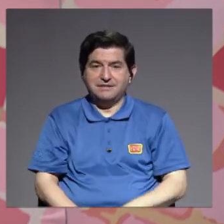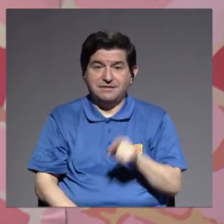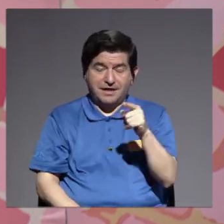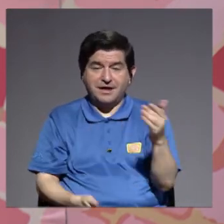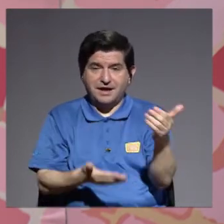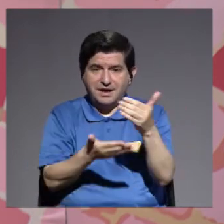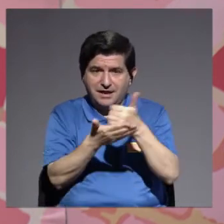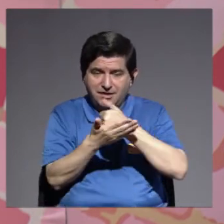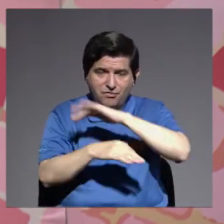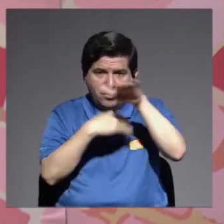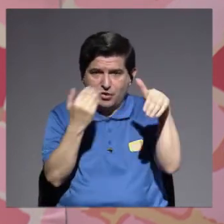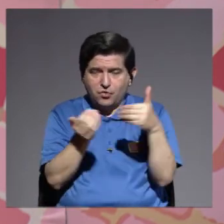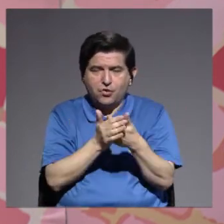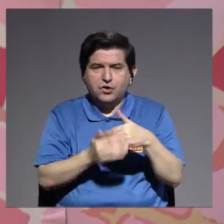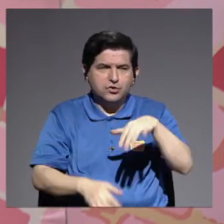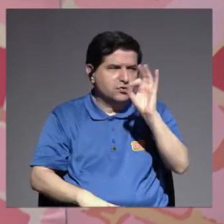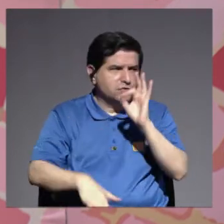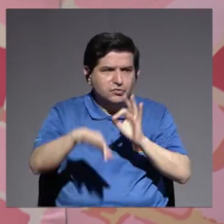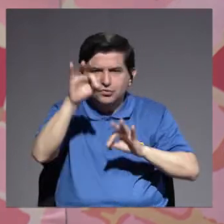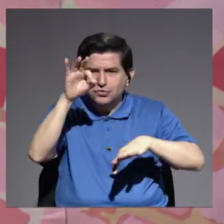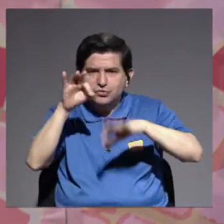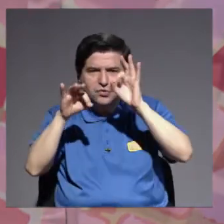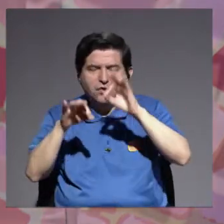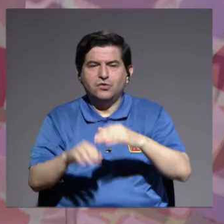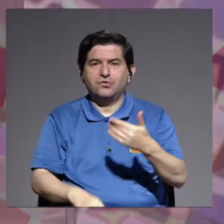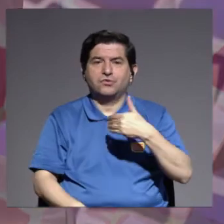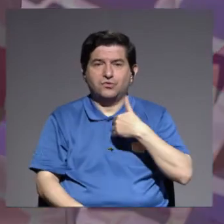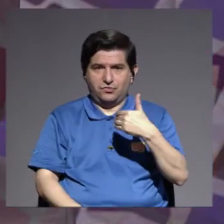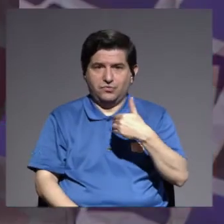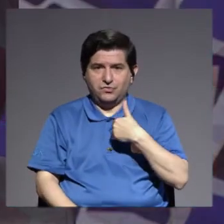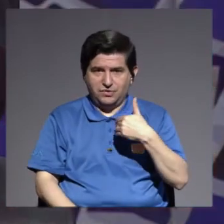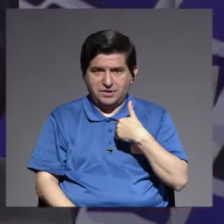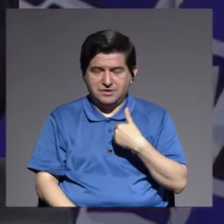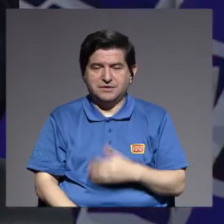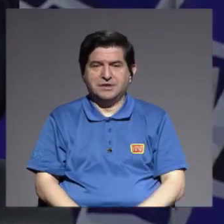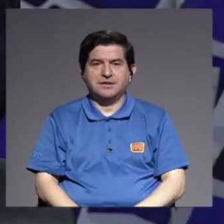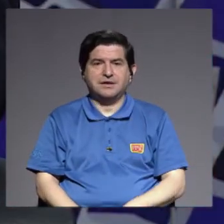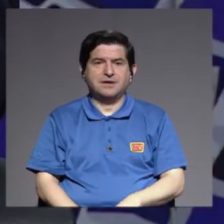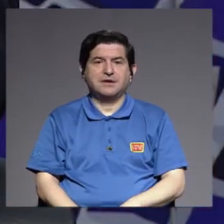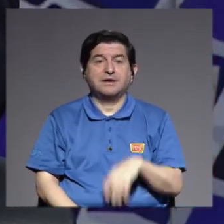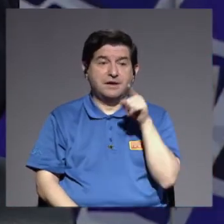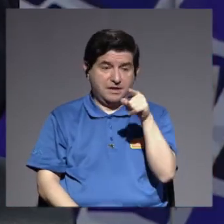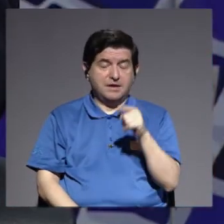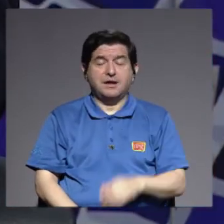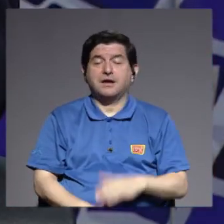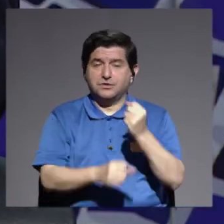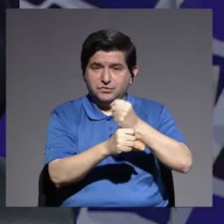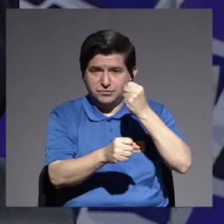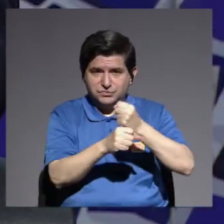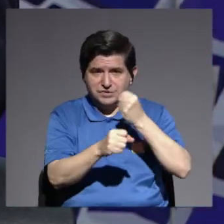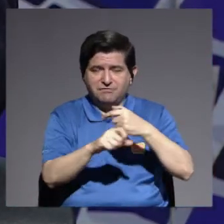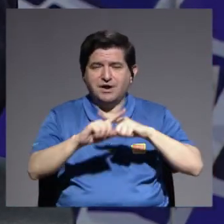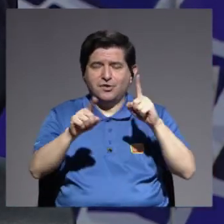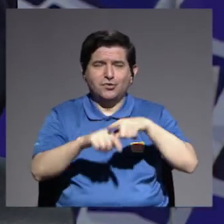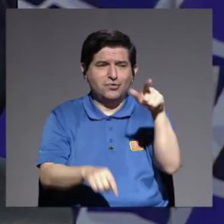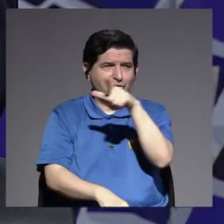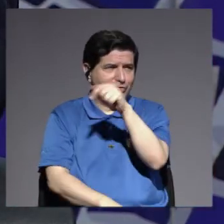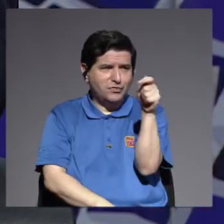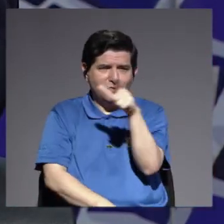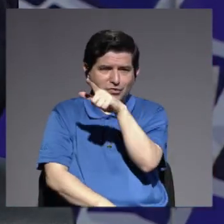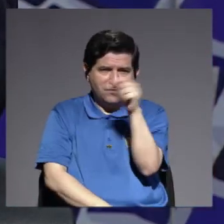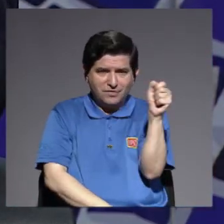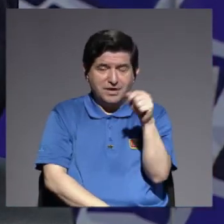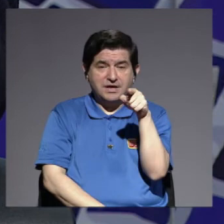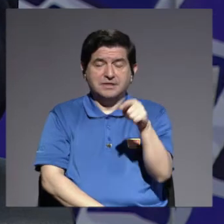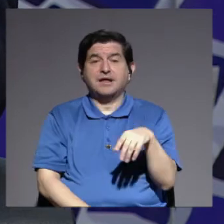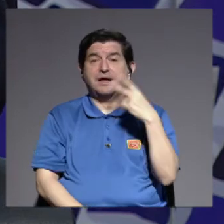todos precisamente los hallazgos que tenemos y que ellos recogieron durante varios meses.